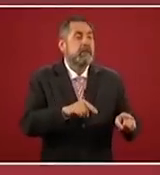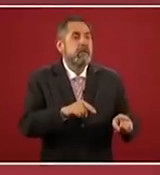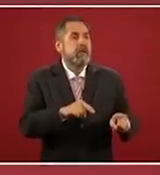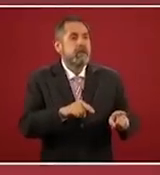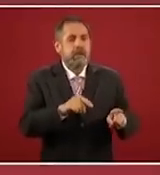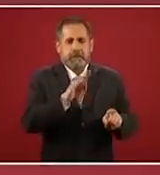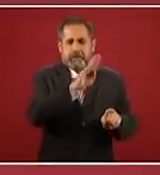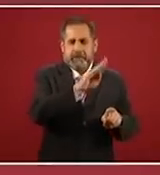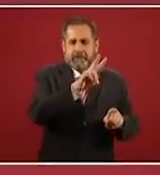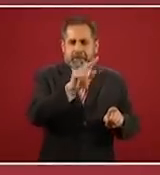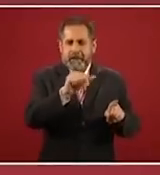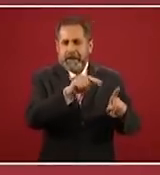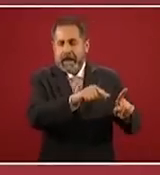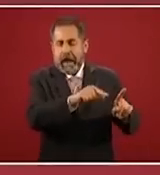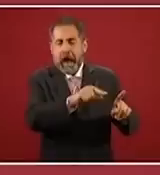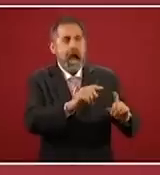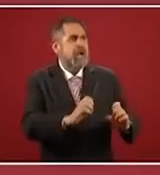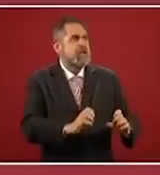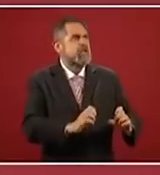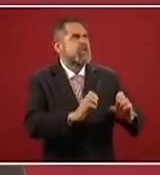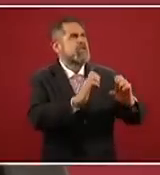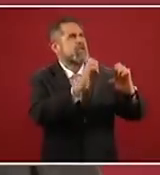ese señor empresario